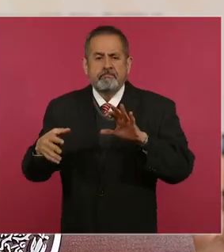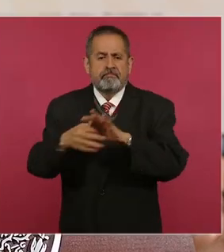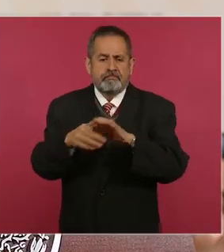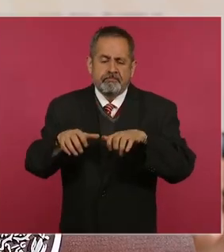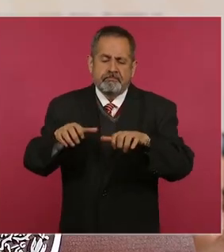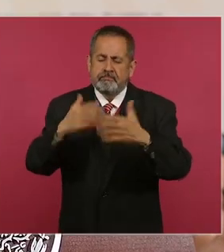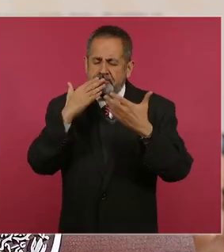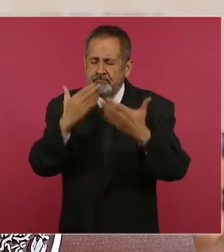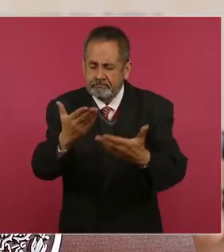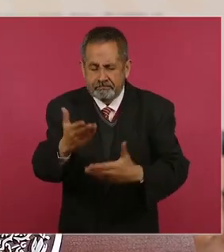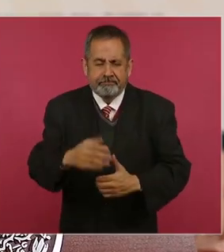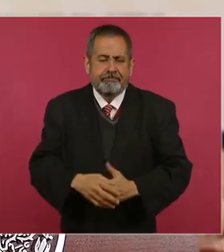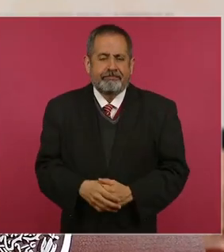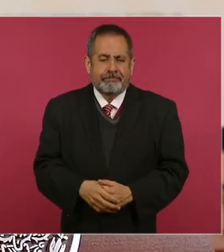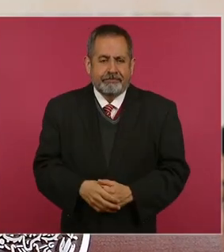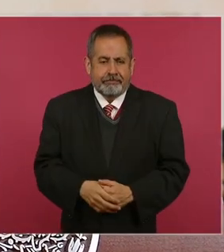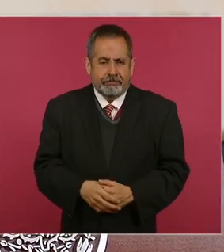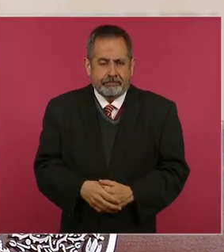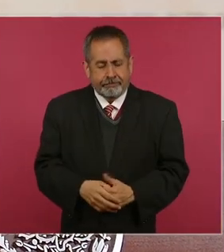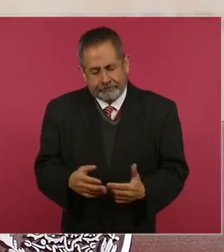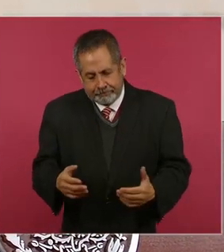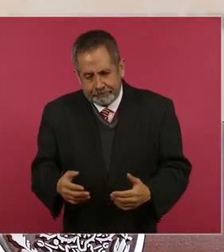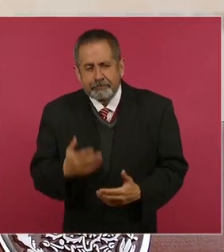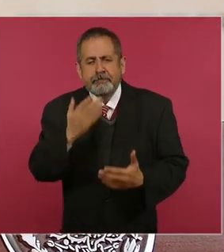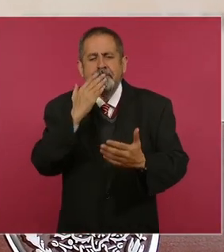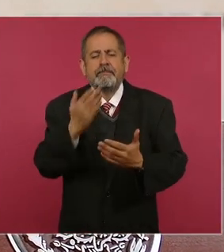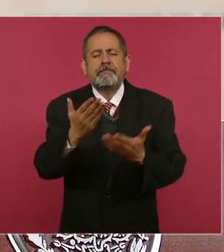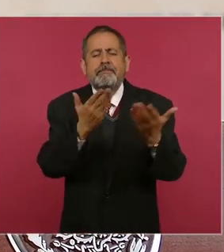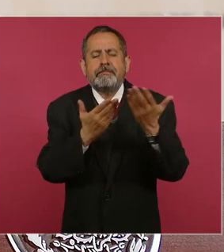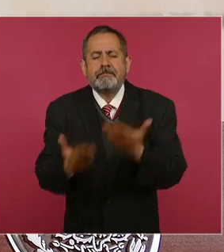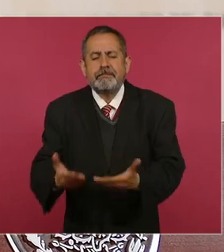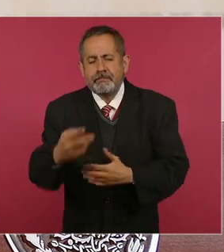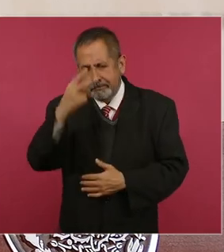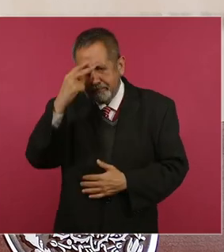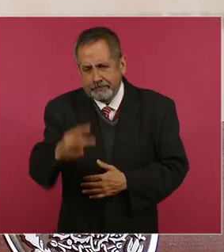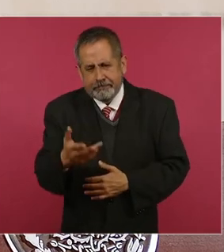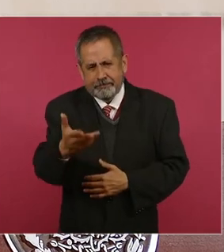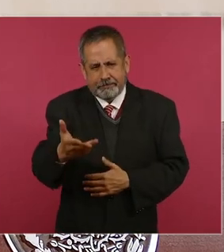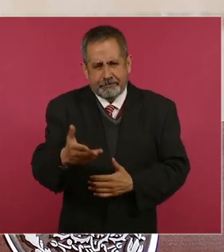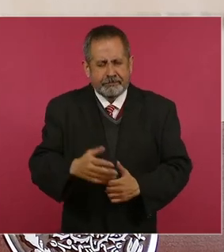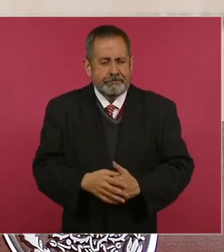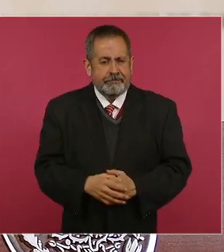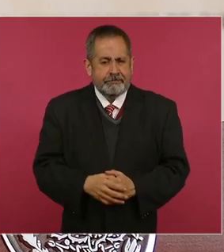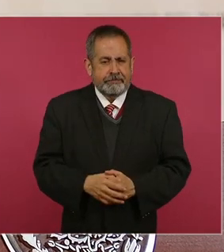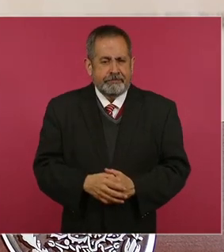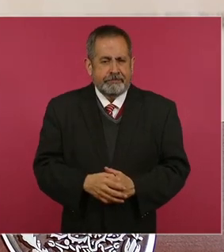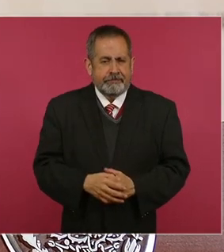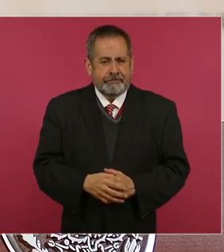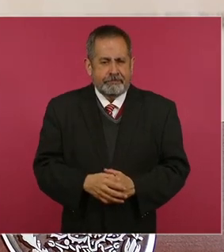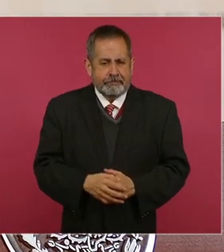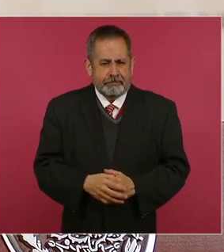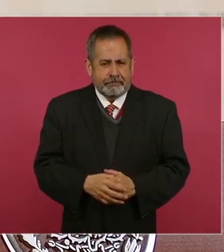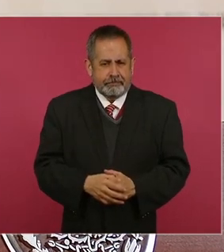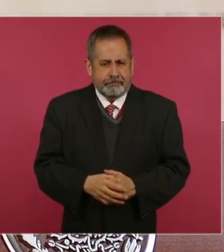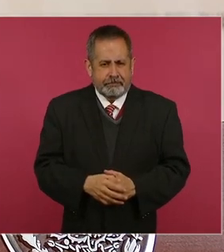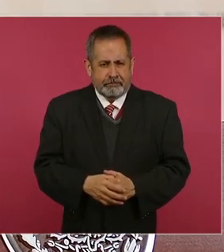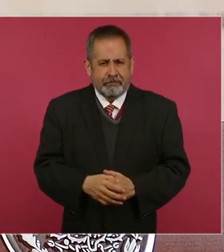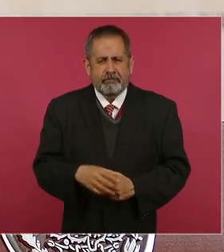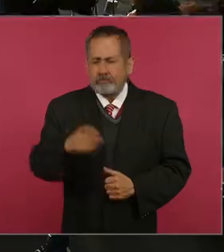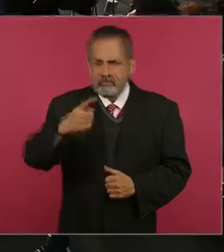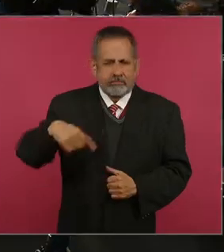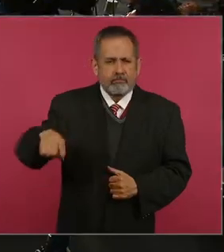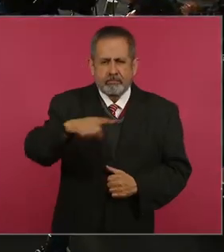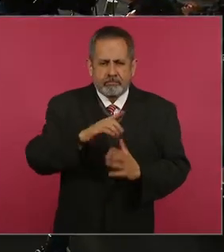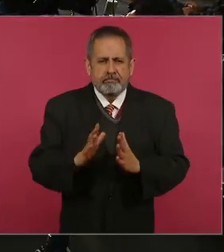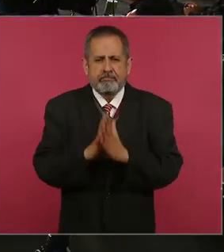sociedad. Pues Ignacio, bienvenido a México. Y lo hacemos porque